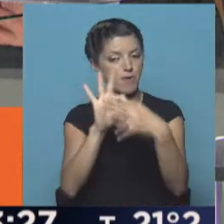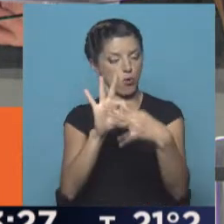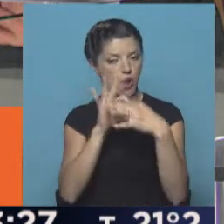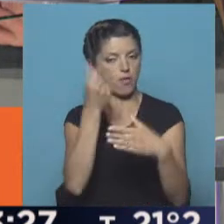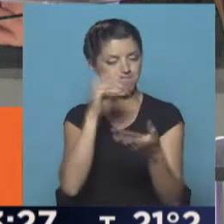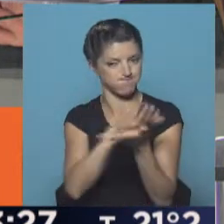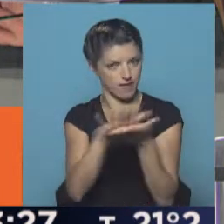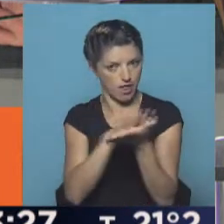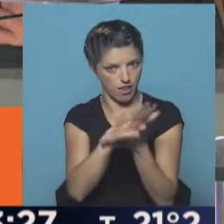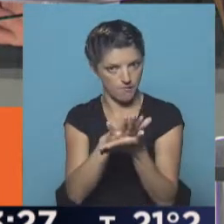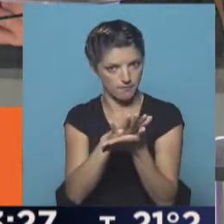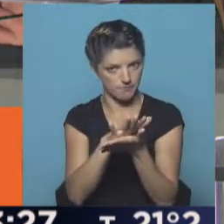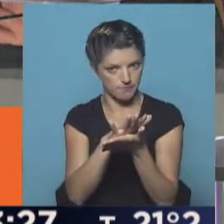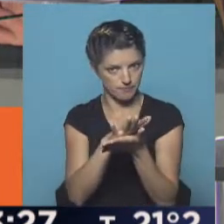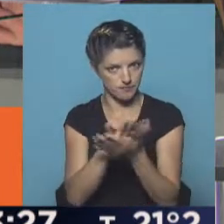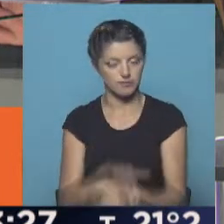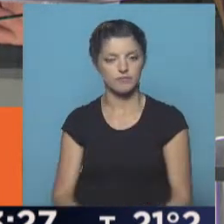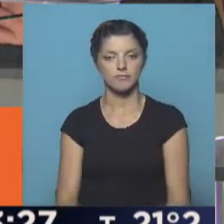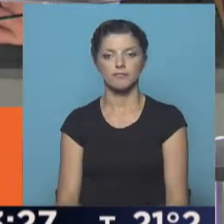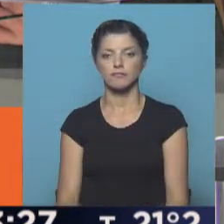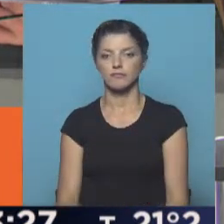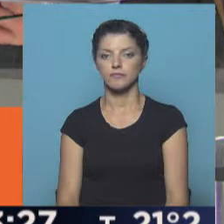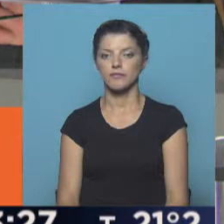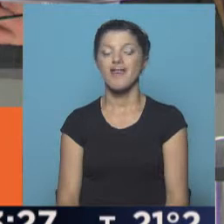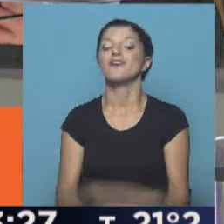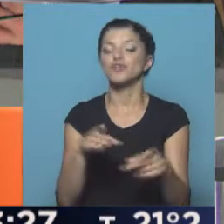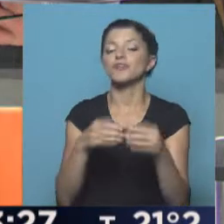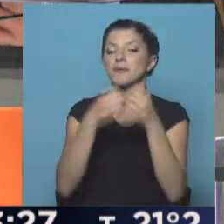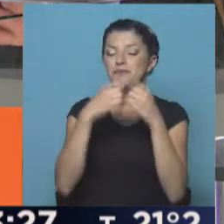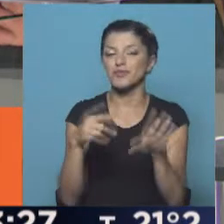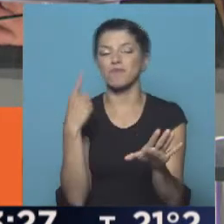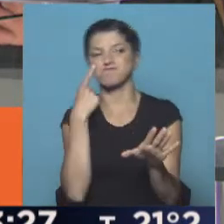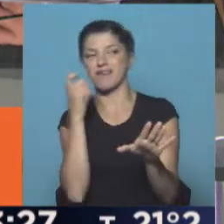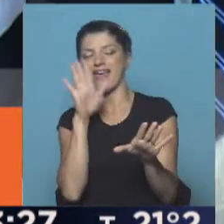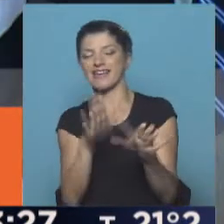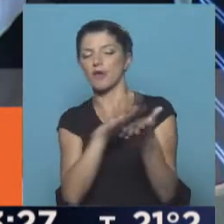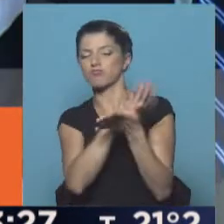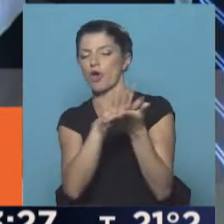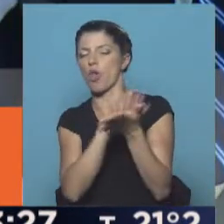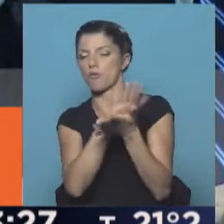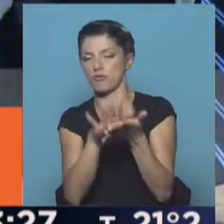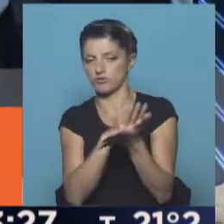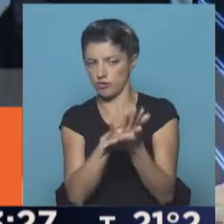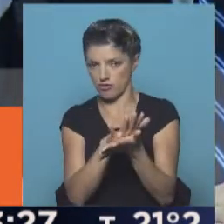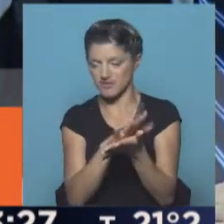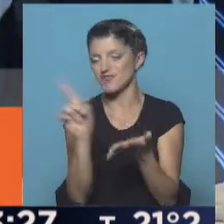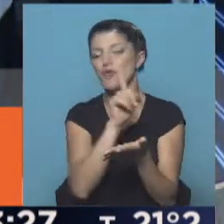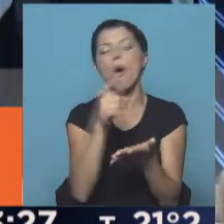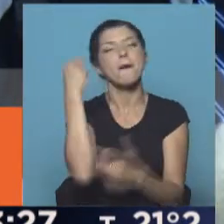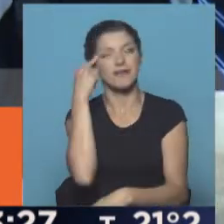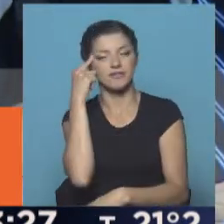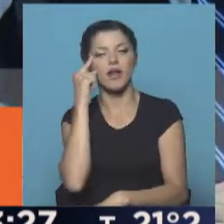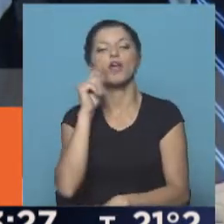la inequidad siguió existiendo y ya se empezó a ver como una sombra de esa corrupción y no ya de un modelo